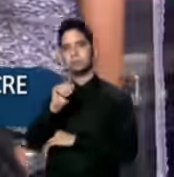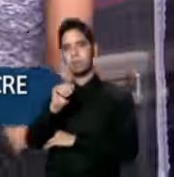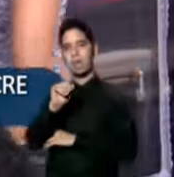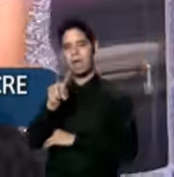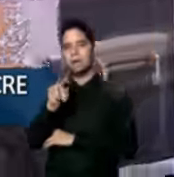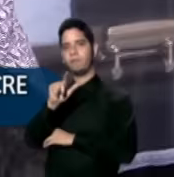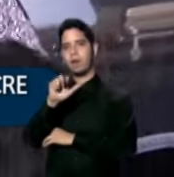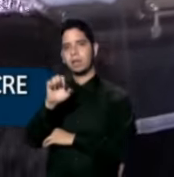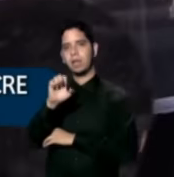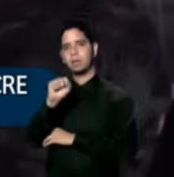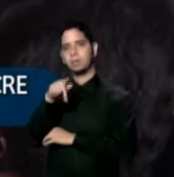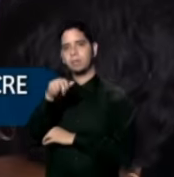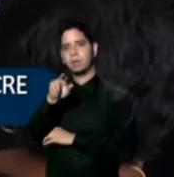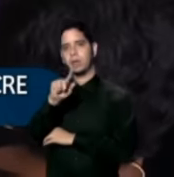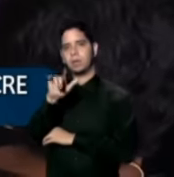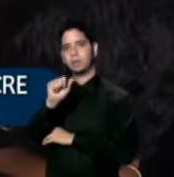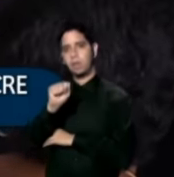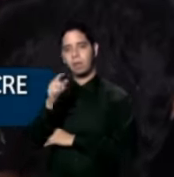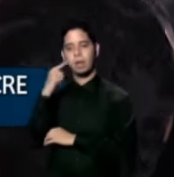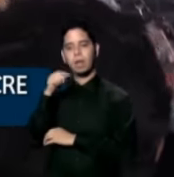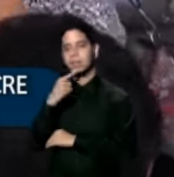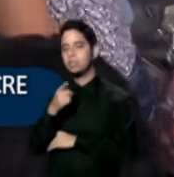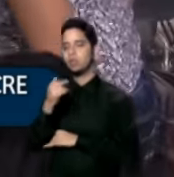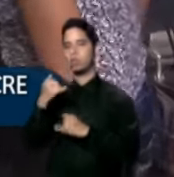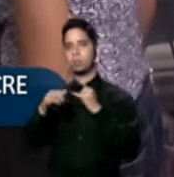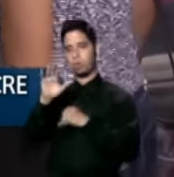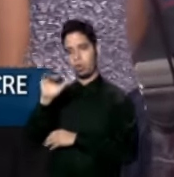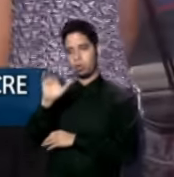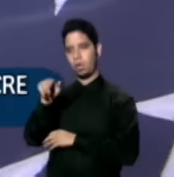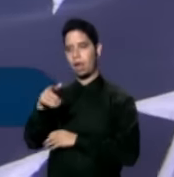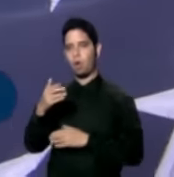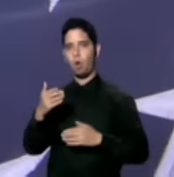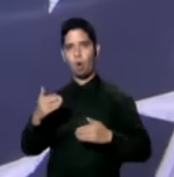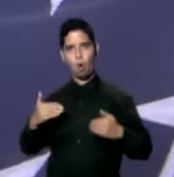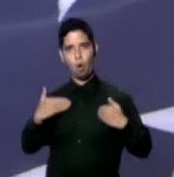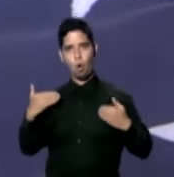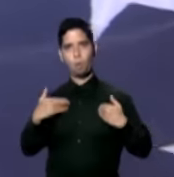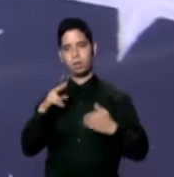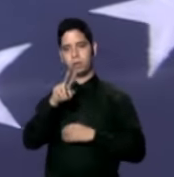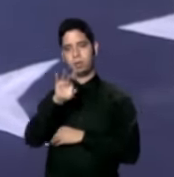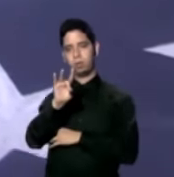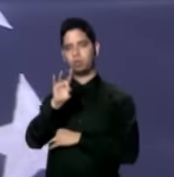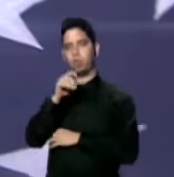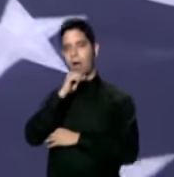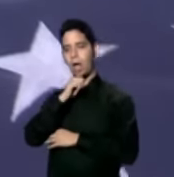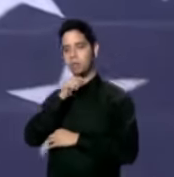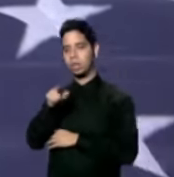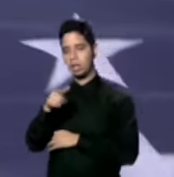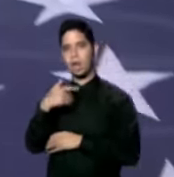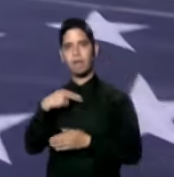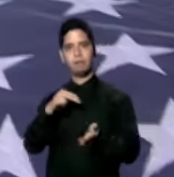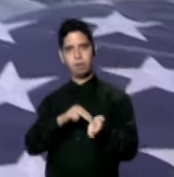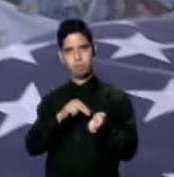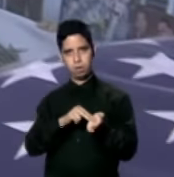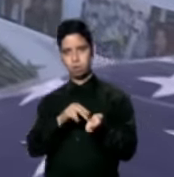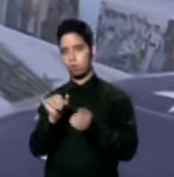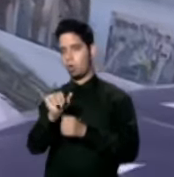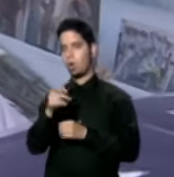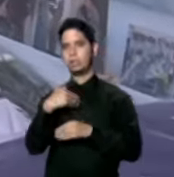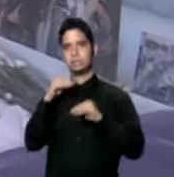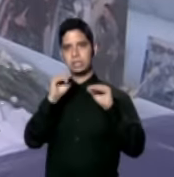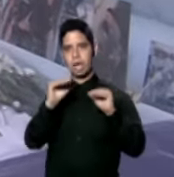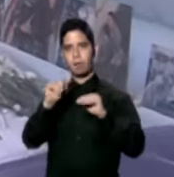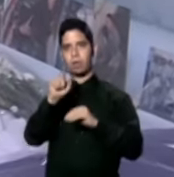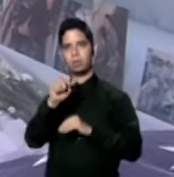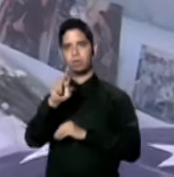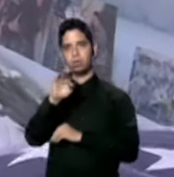el último adiós al joven de 28 años, quien era enfermero e instructor de Zumba. Los restos de Candelario Padró, quien también